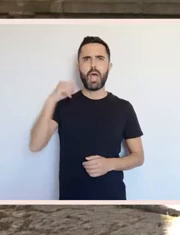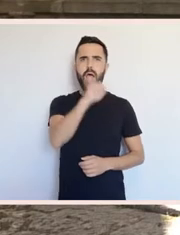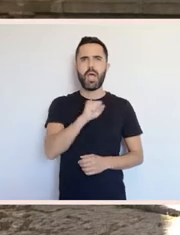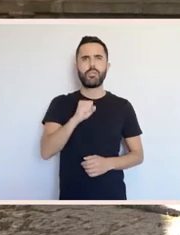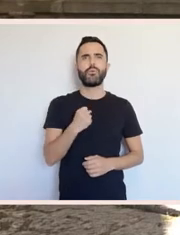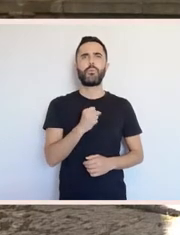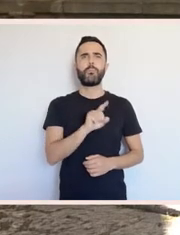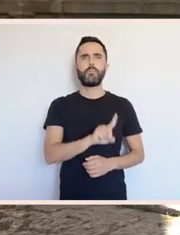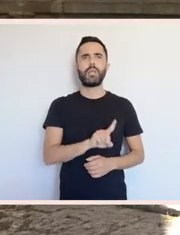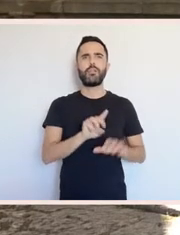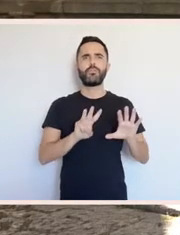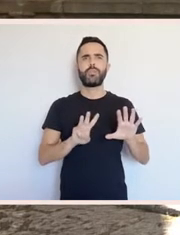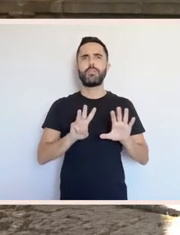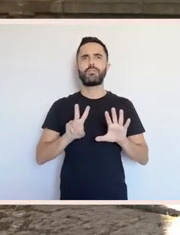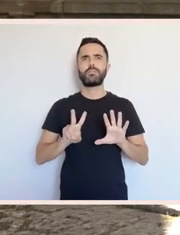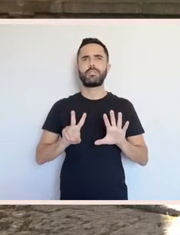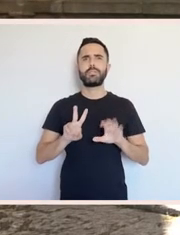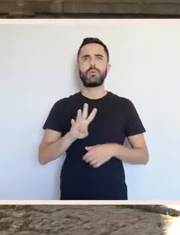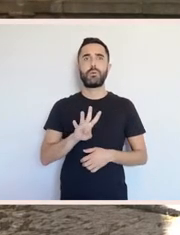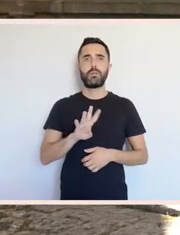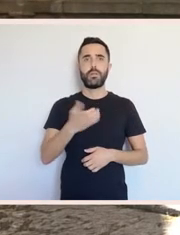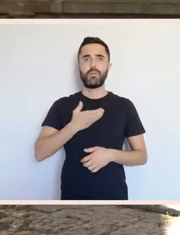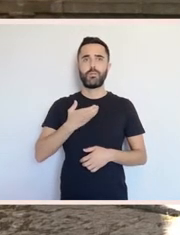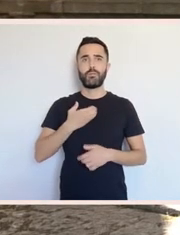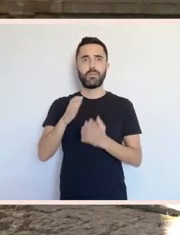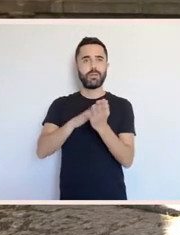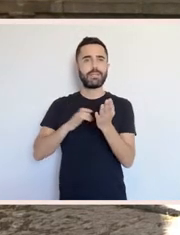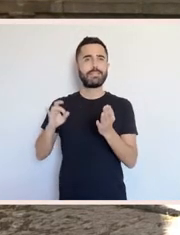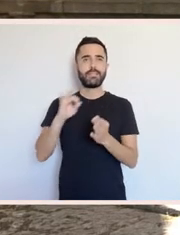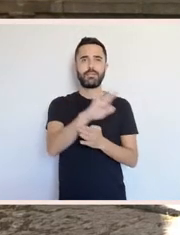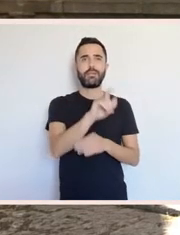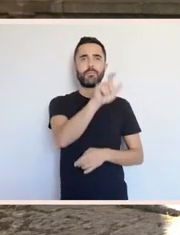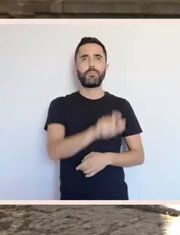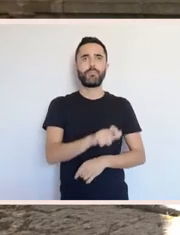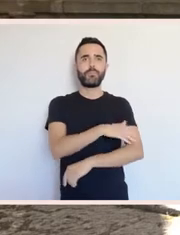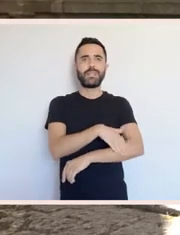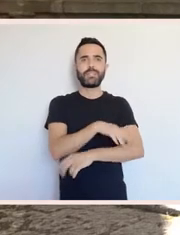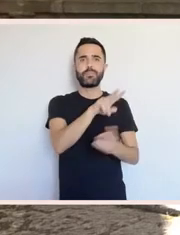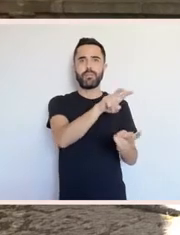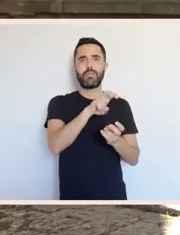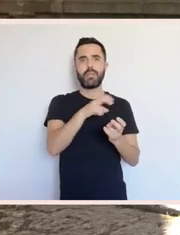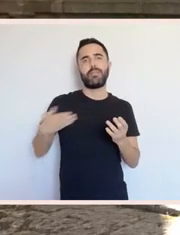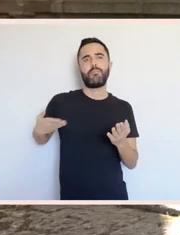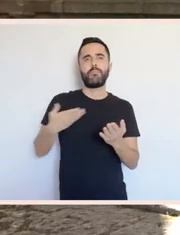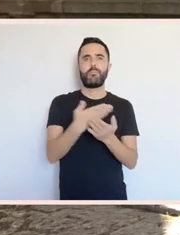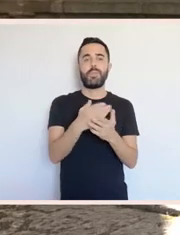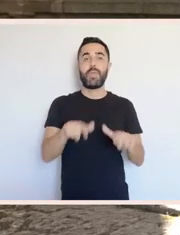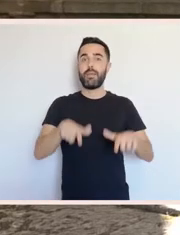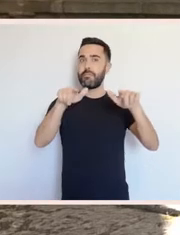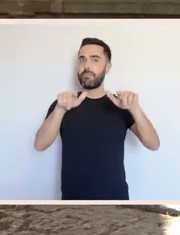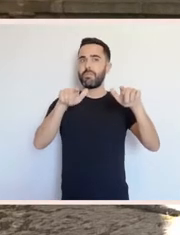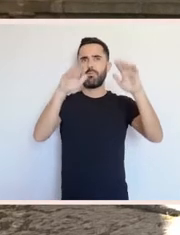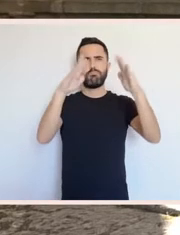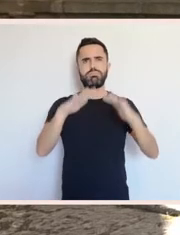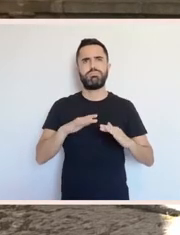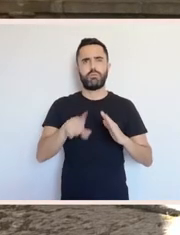un escrito ao ministro de Facenda no que solicitaba a demolición total do edificio. Escrito ao que dáu resposta